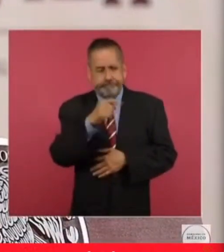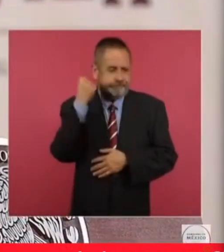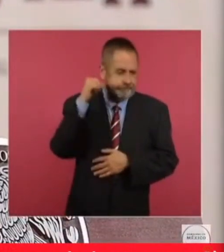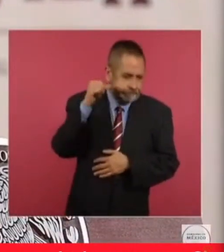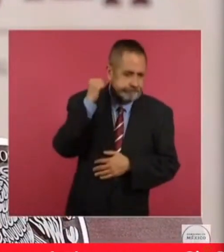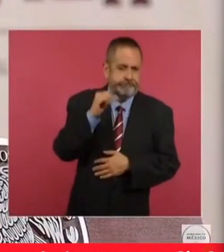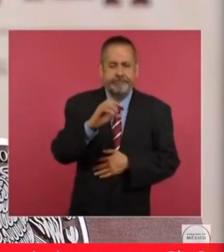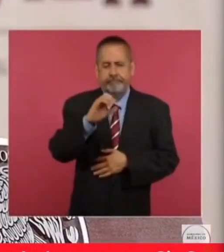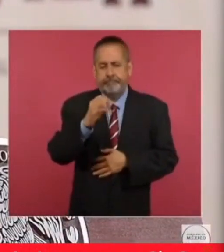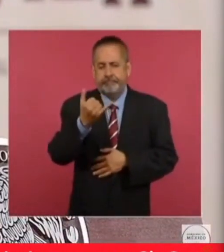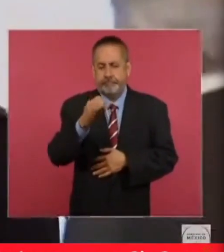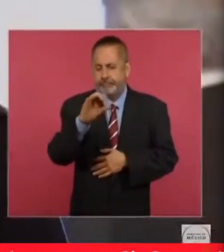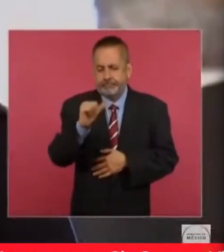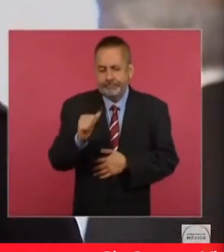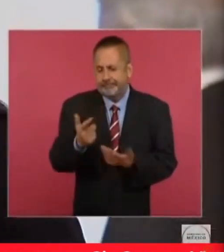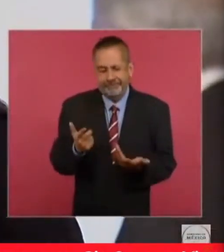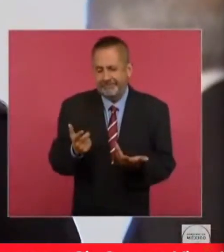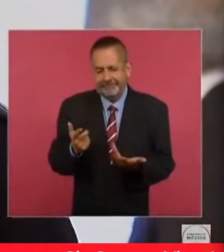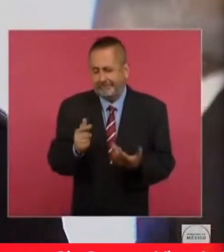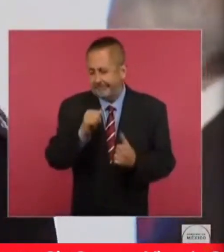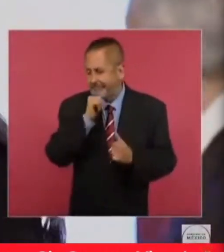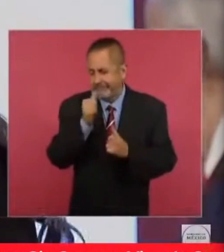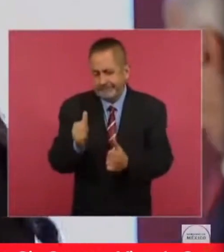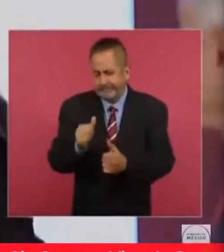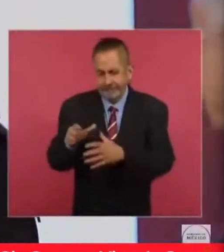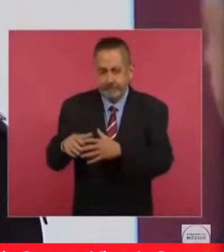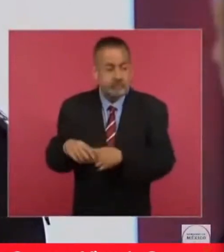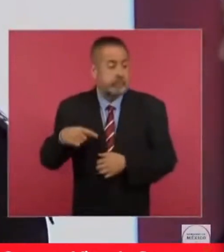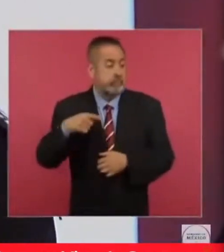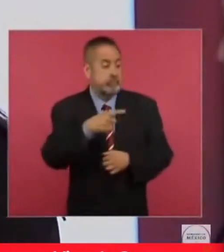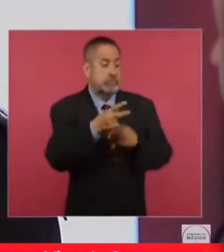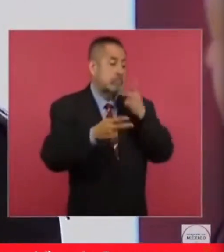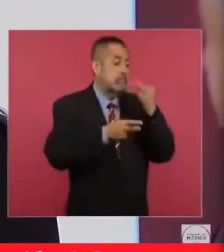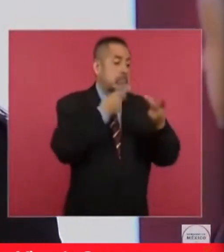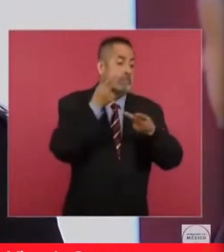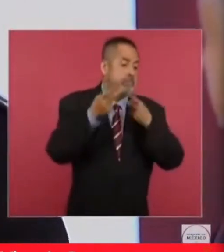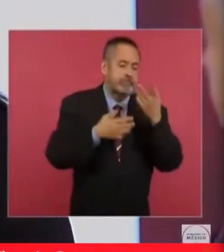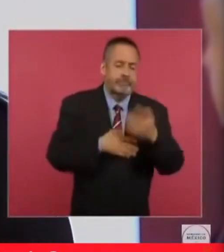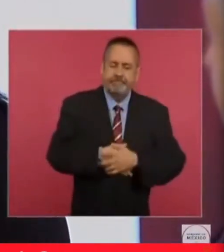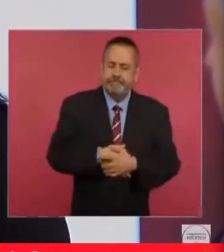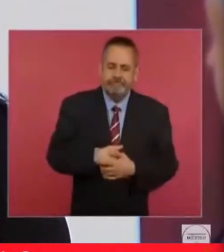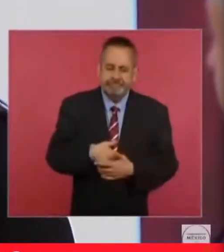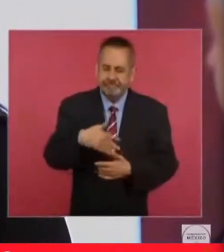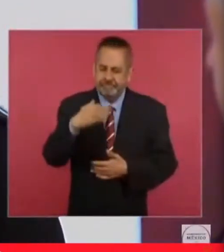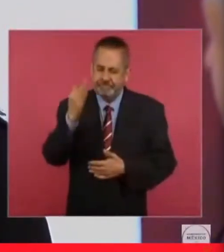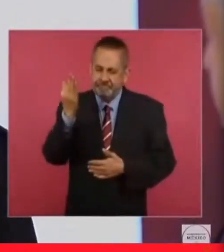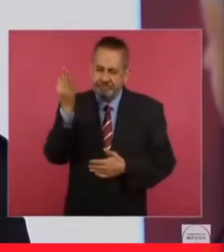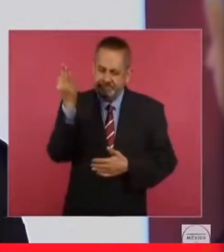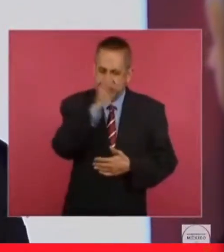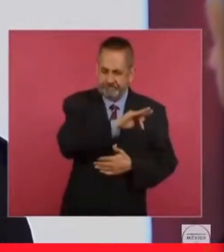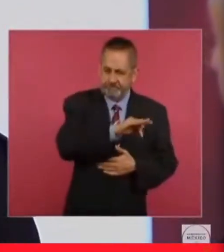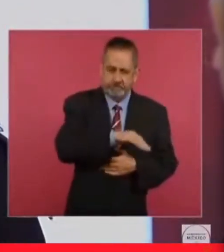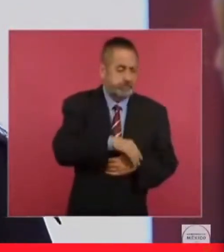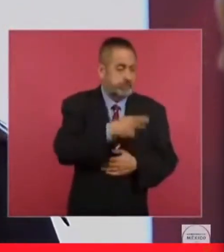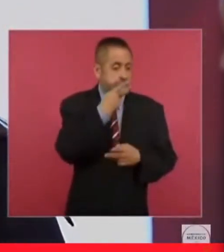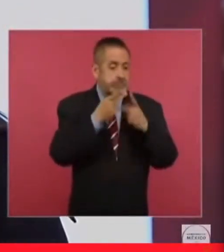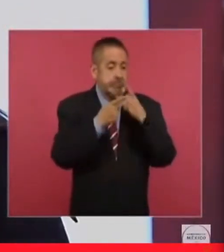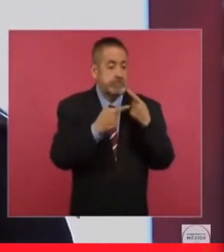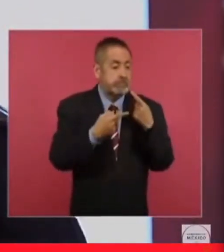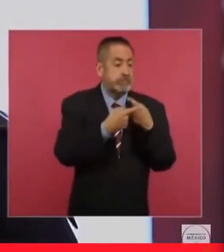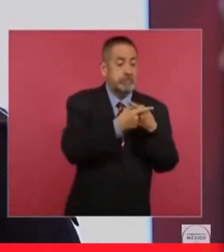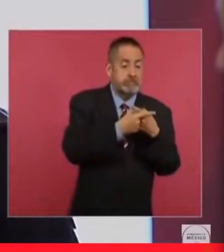Benítez, y pues lo que están diciendo es absolutamente falso, además de que se contradicen. Si hubo una